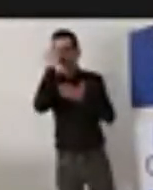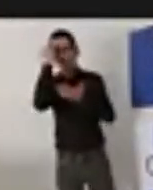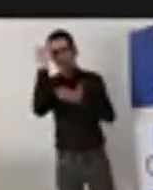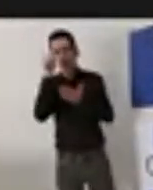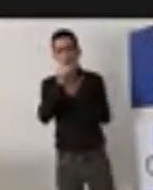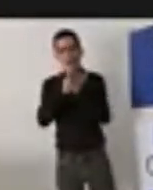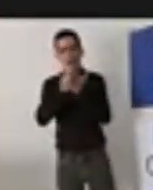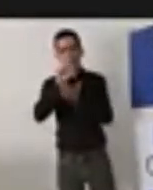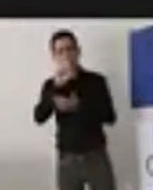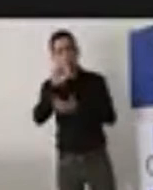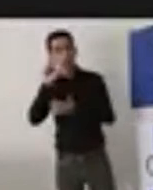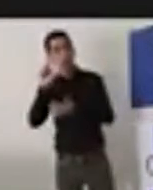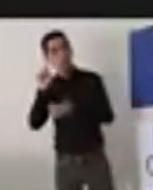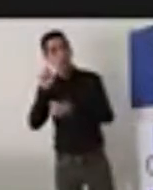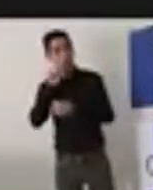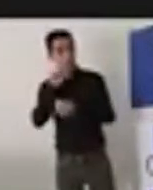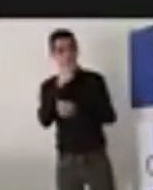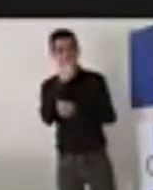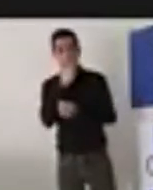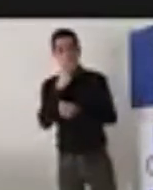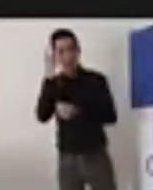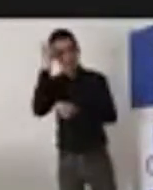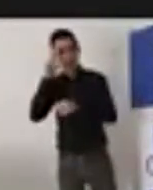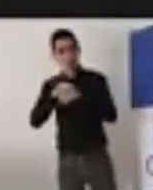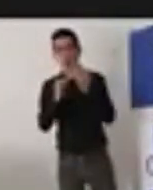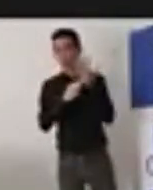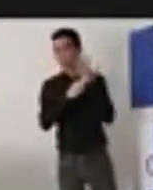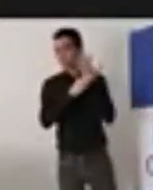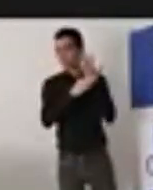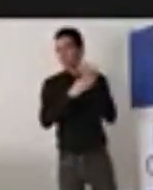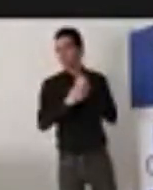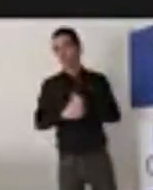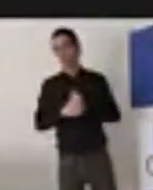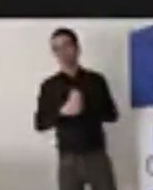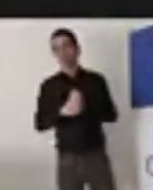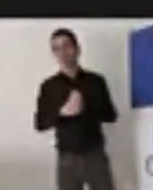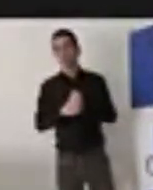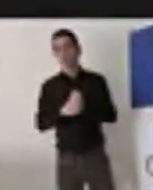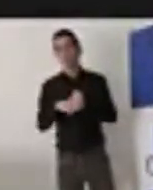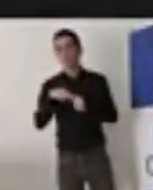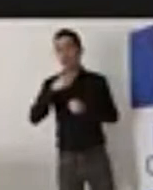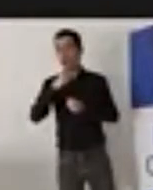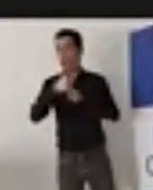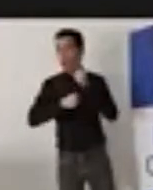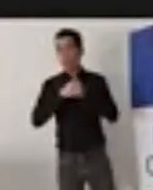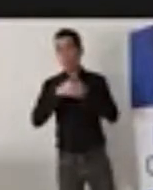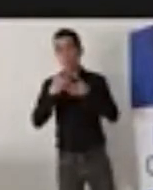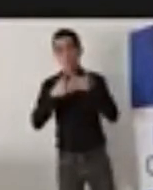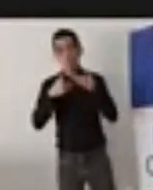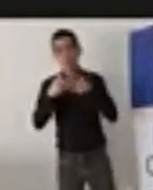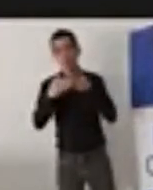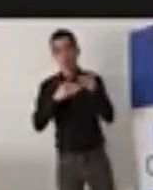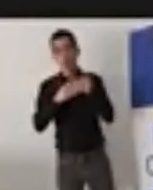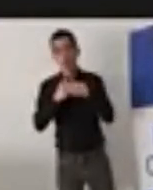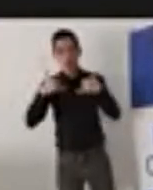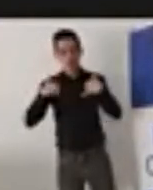jóvenes son el bastión del desarrollo del siglo XXI, de la Agenda 2030, son el bastión del desarrollo. Cuando él dice son